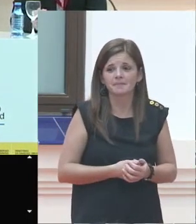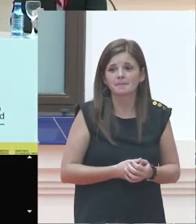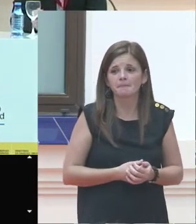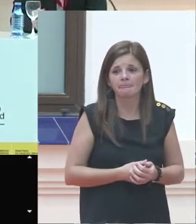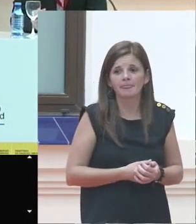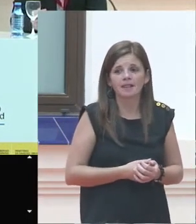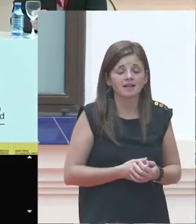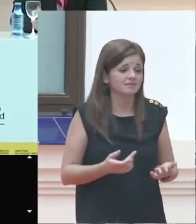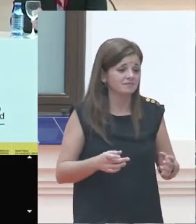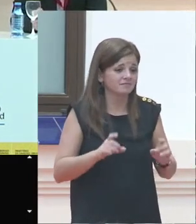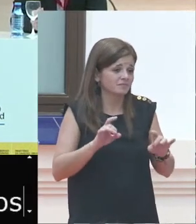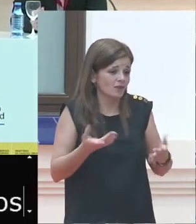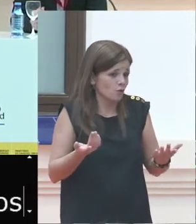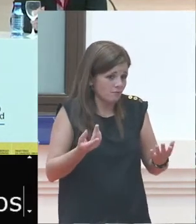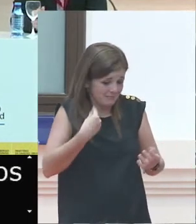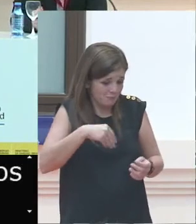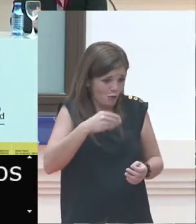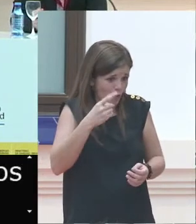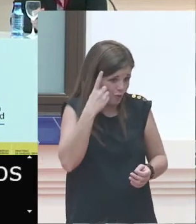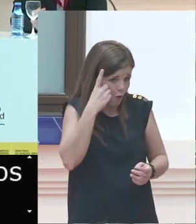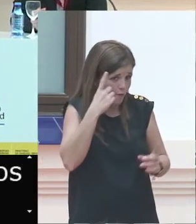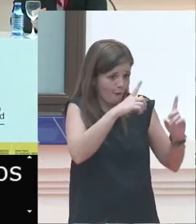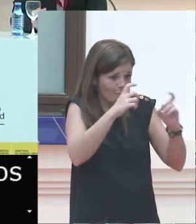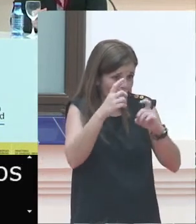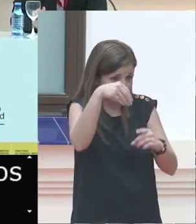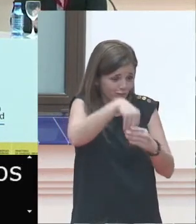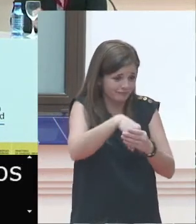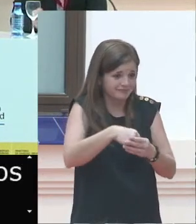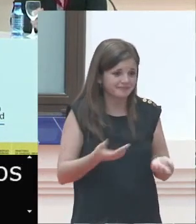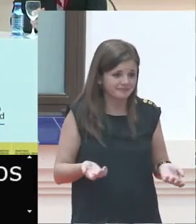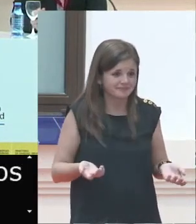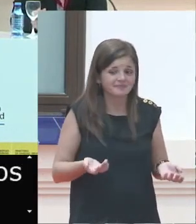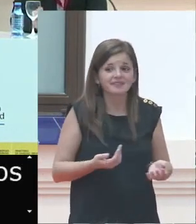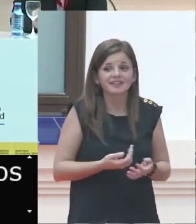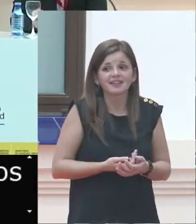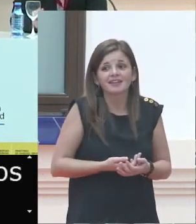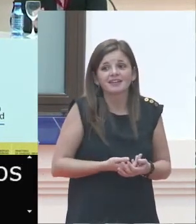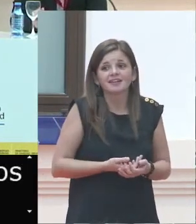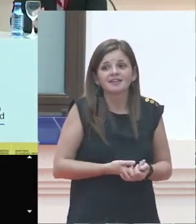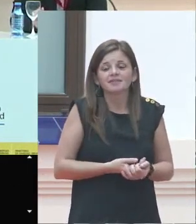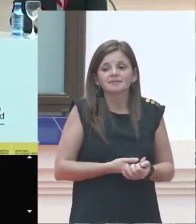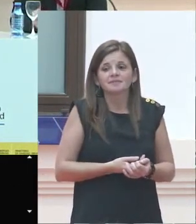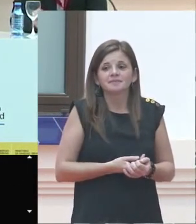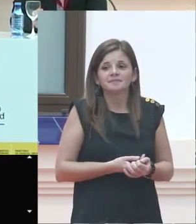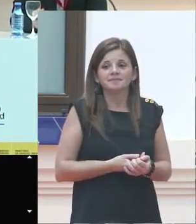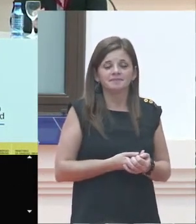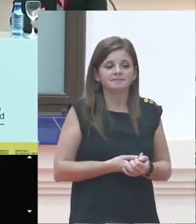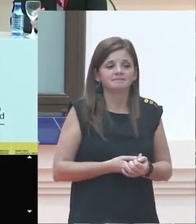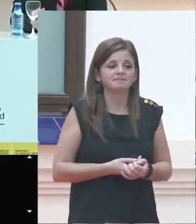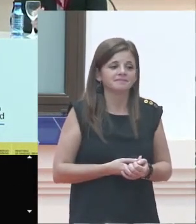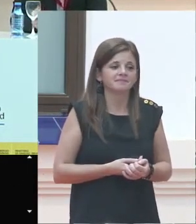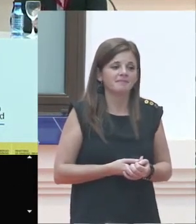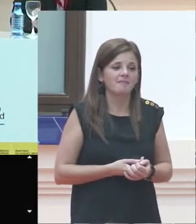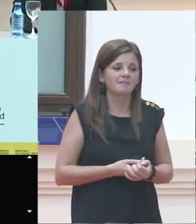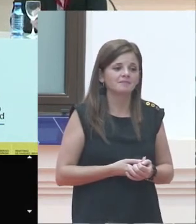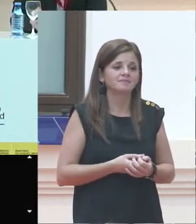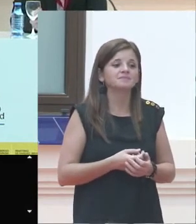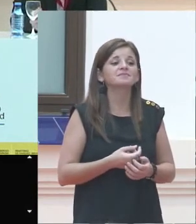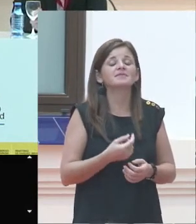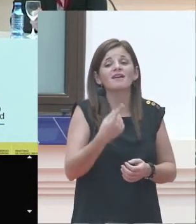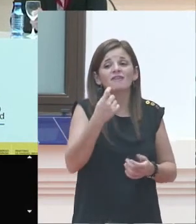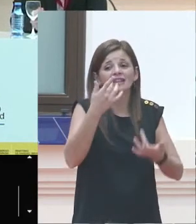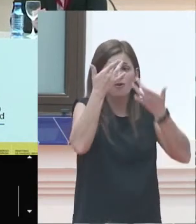estás dejando derechos de imagen o capacidad para que otros usuarios las utilicen con fines comerciales o con otros fines, ¿no? Que no son solo los